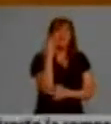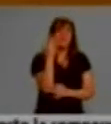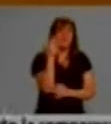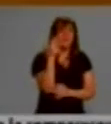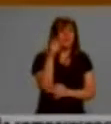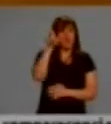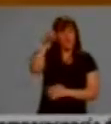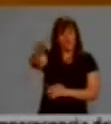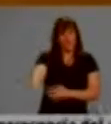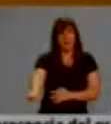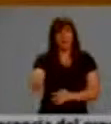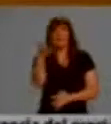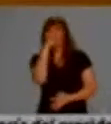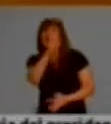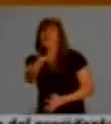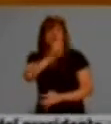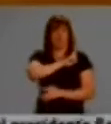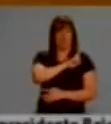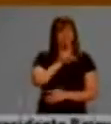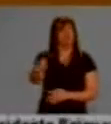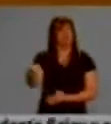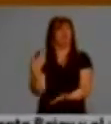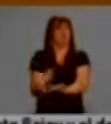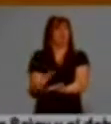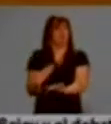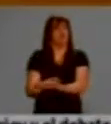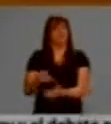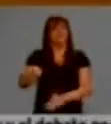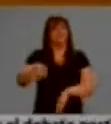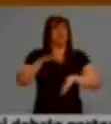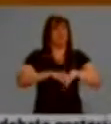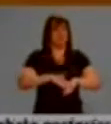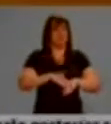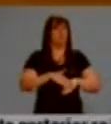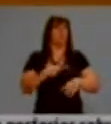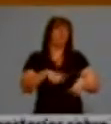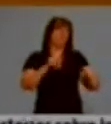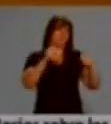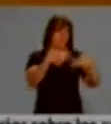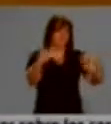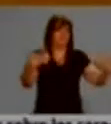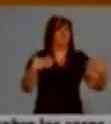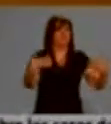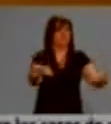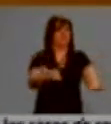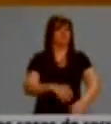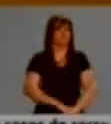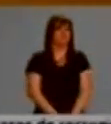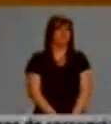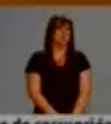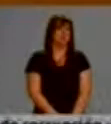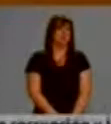es que aquel que acusa demuestre la culpabilidad. Fin de la cita.